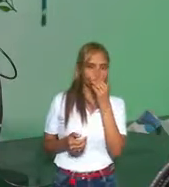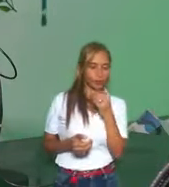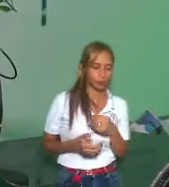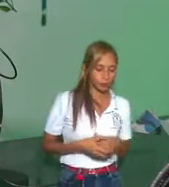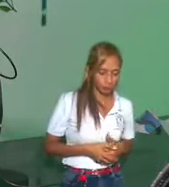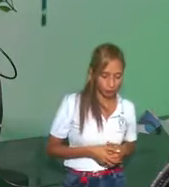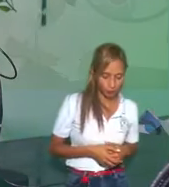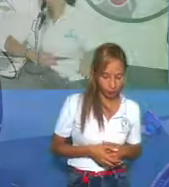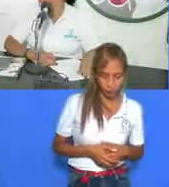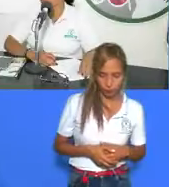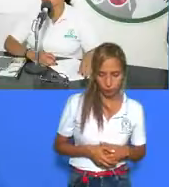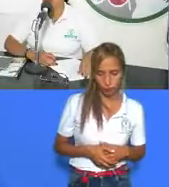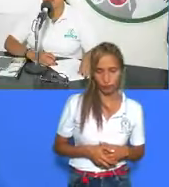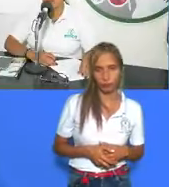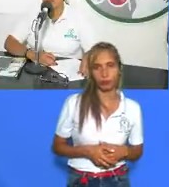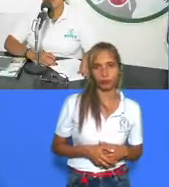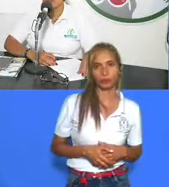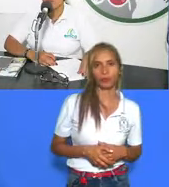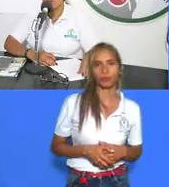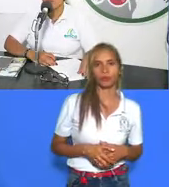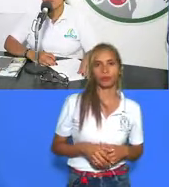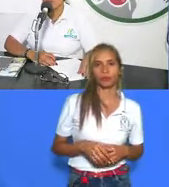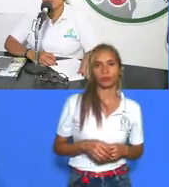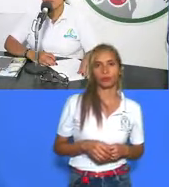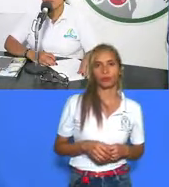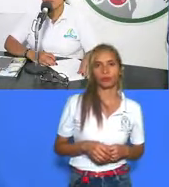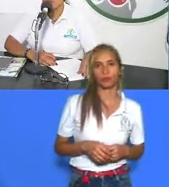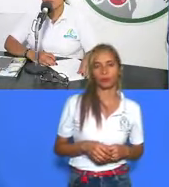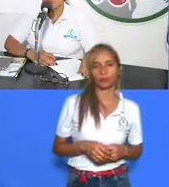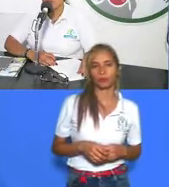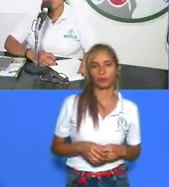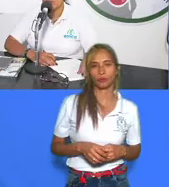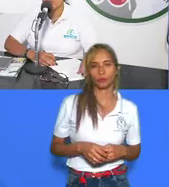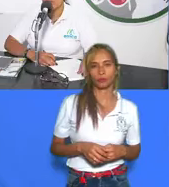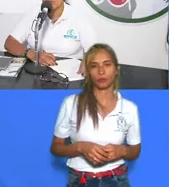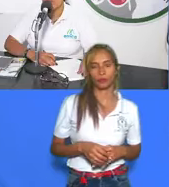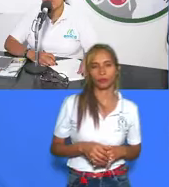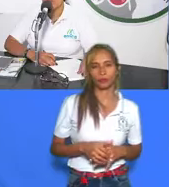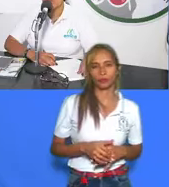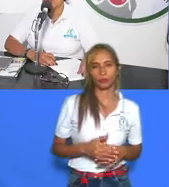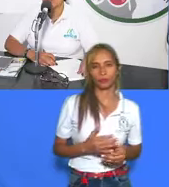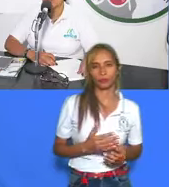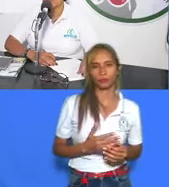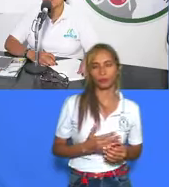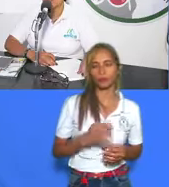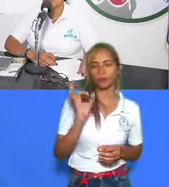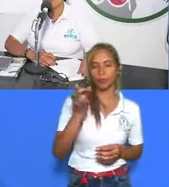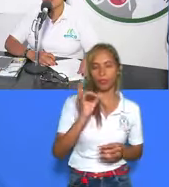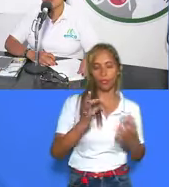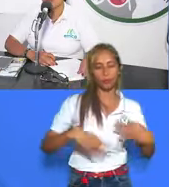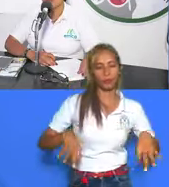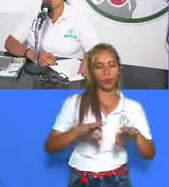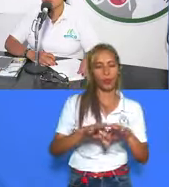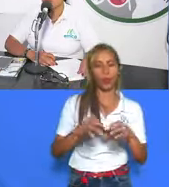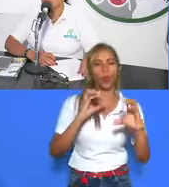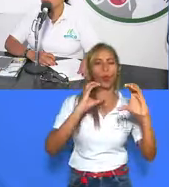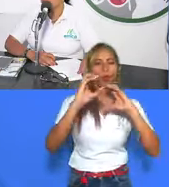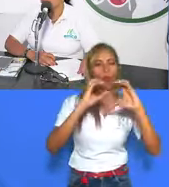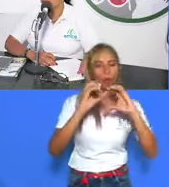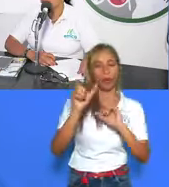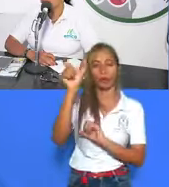estos casos, entonces haya en general un contacto y una comunicación entre el usuario y Empresas Públicas de Calarcá. Exacto.